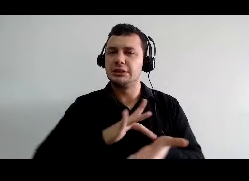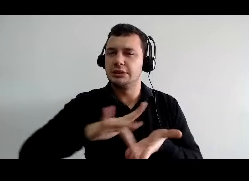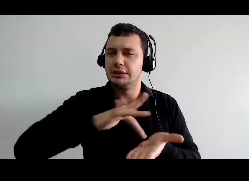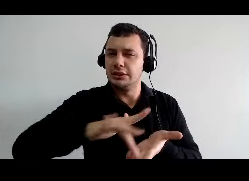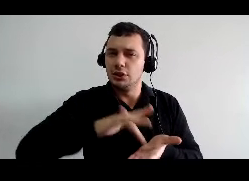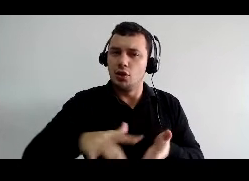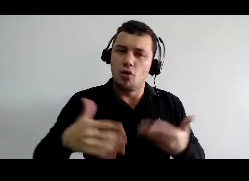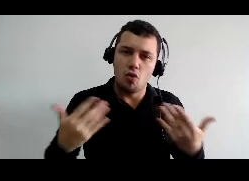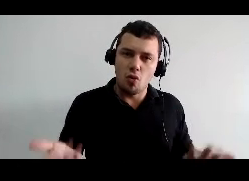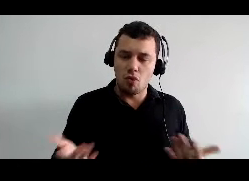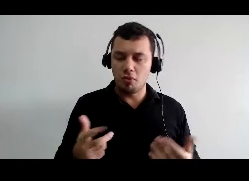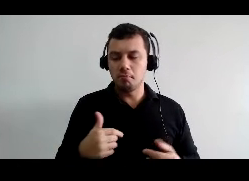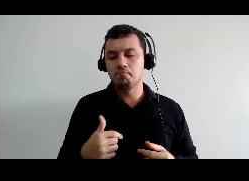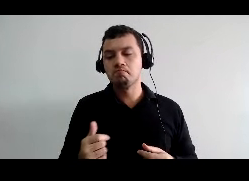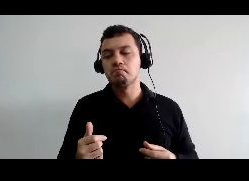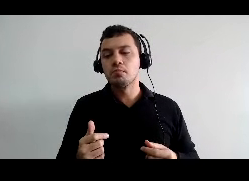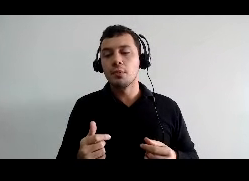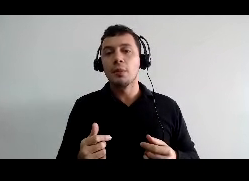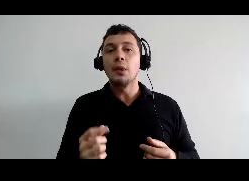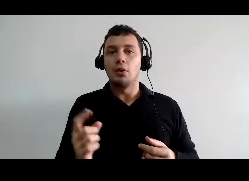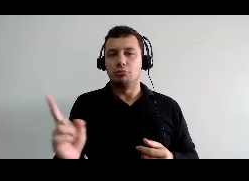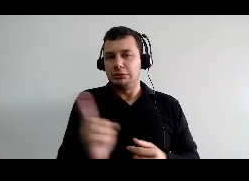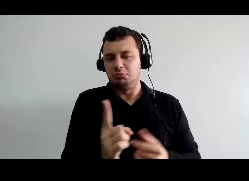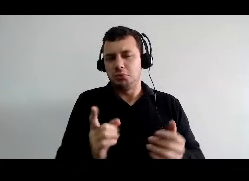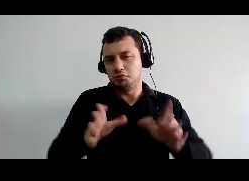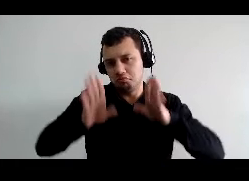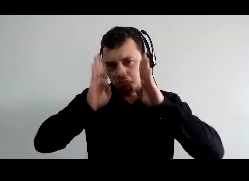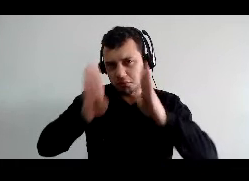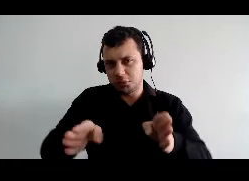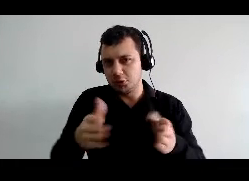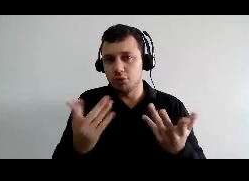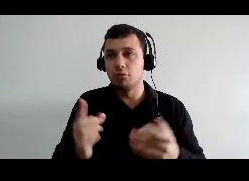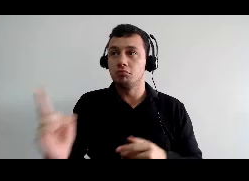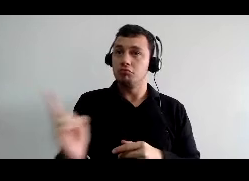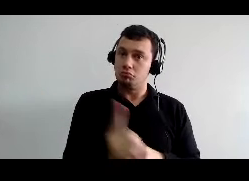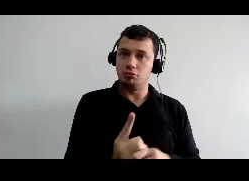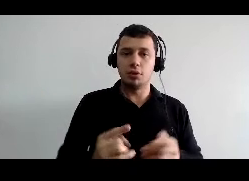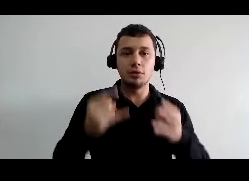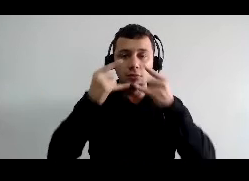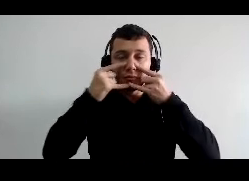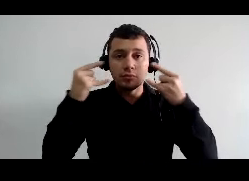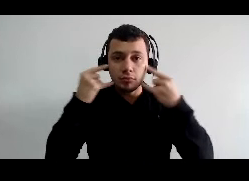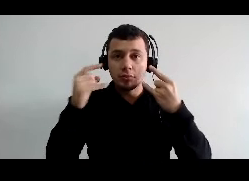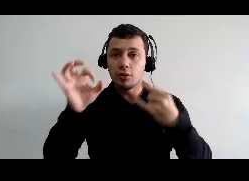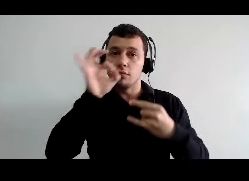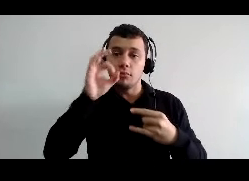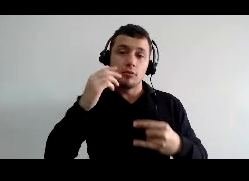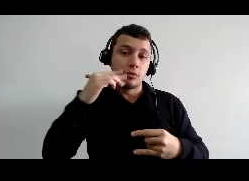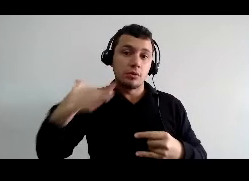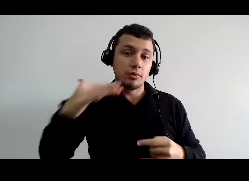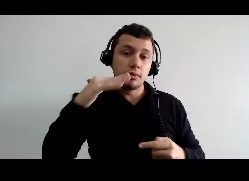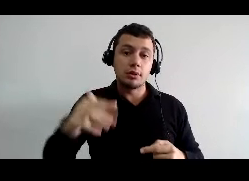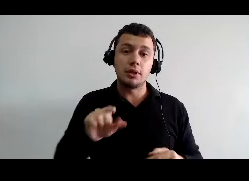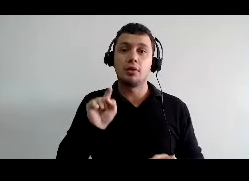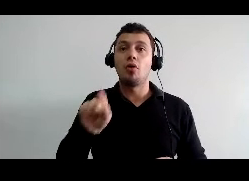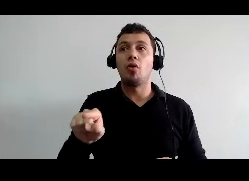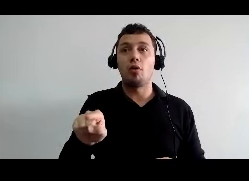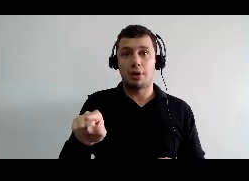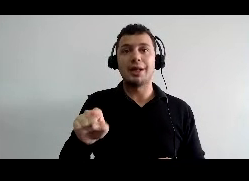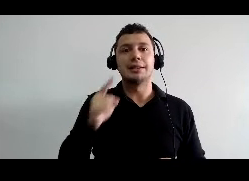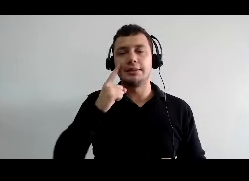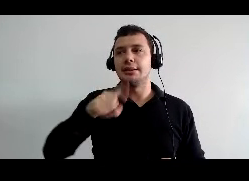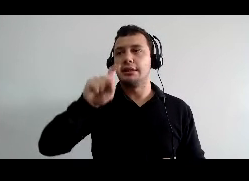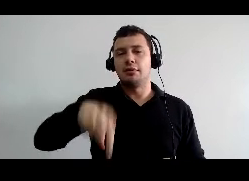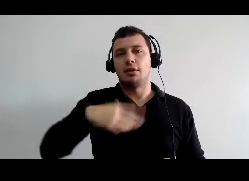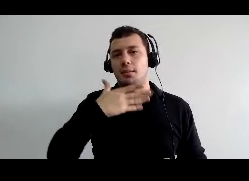o al servicio de atención en salud y vaya con una mascarilla que tenga válvula de exhalación, es sugerirle que se la quite